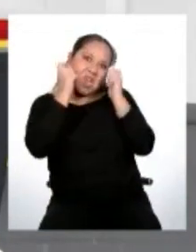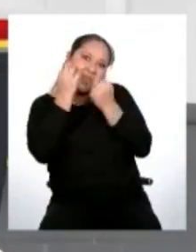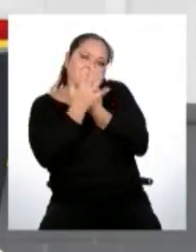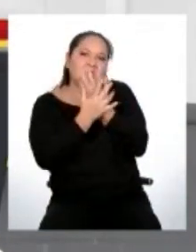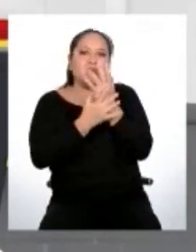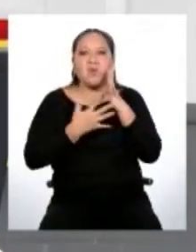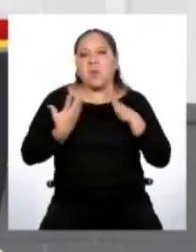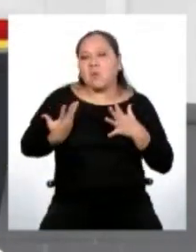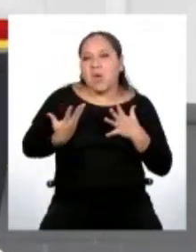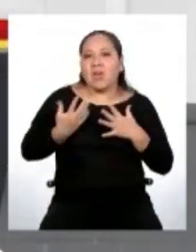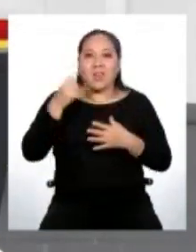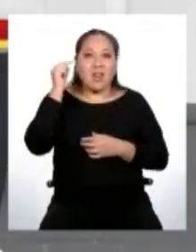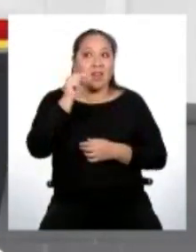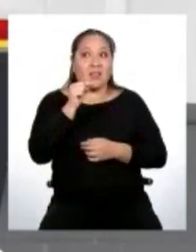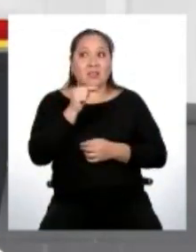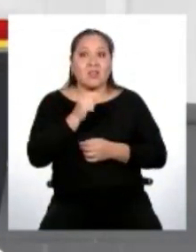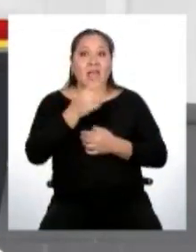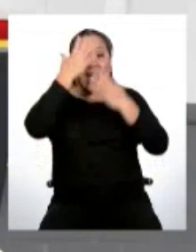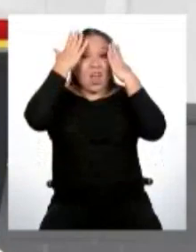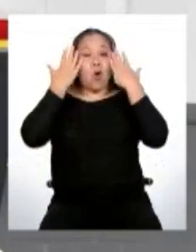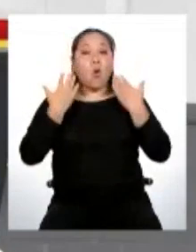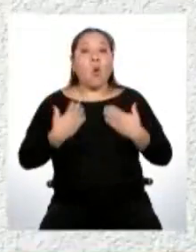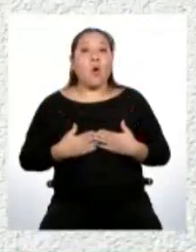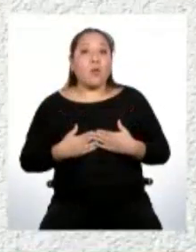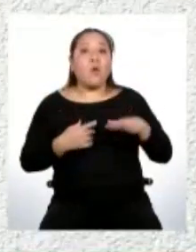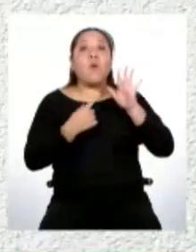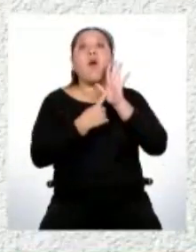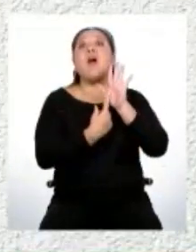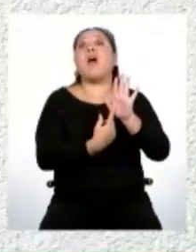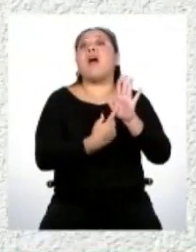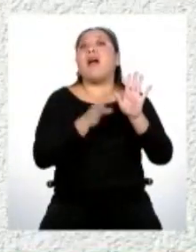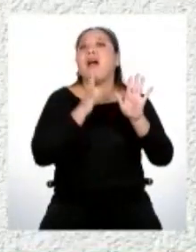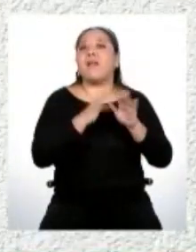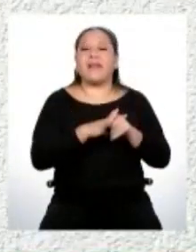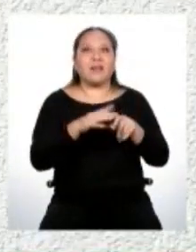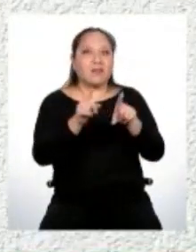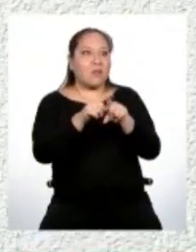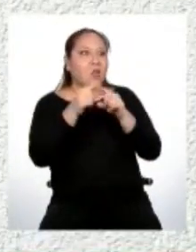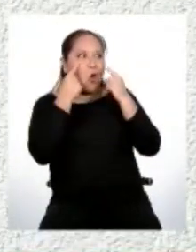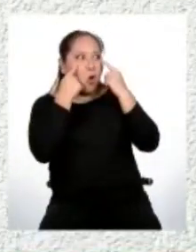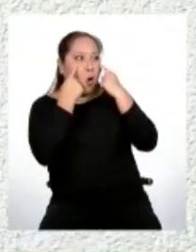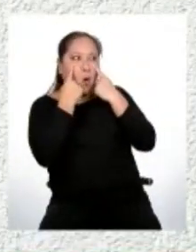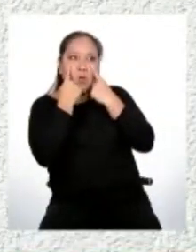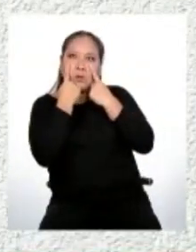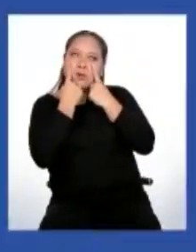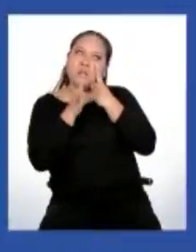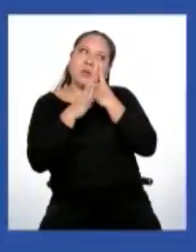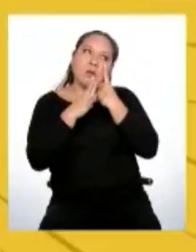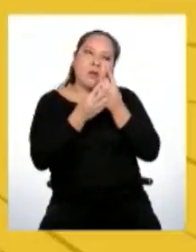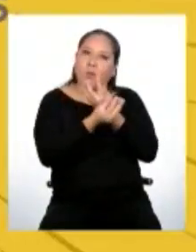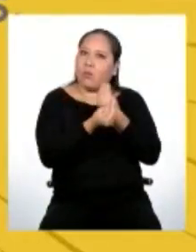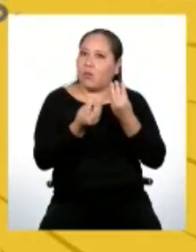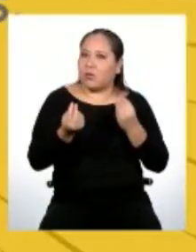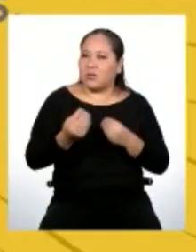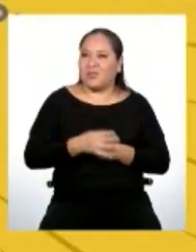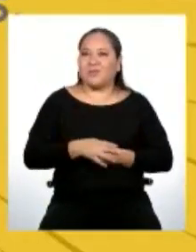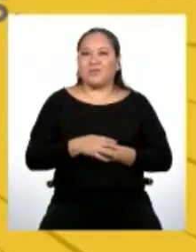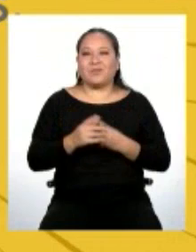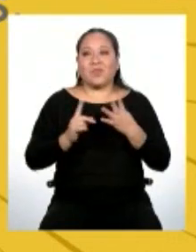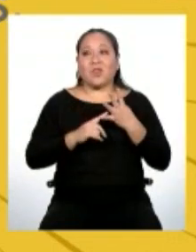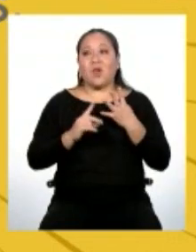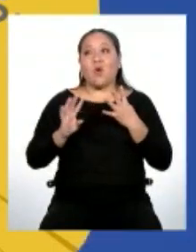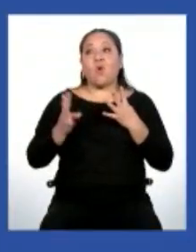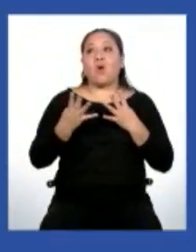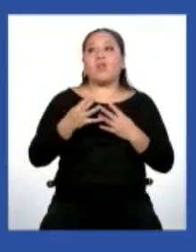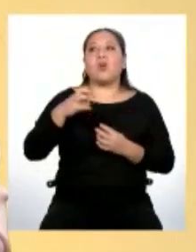etc. Como dijimos, el cuerpo habla. Y los ojos, uff, hablan un montón. 4. Los